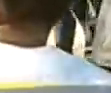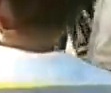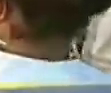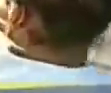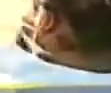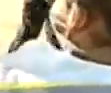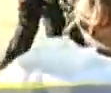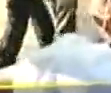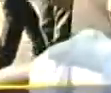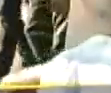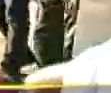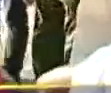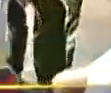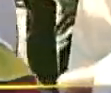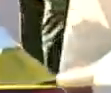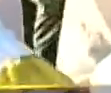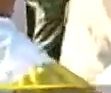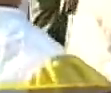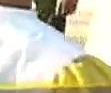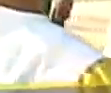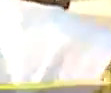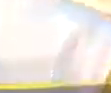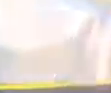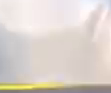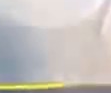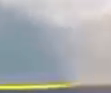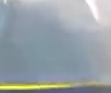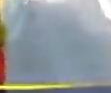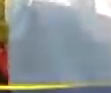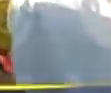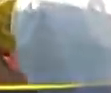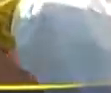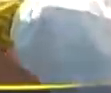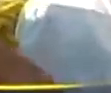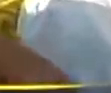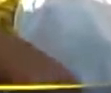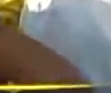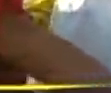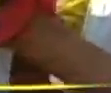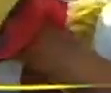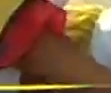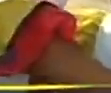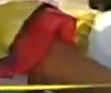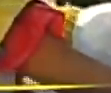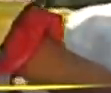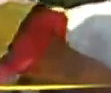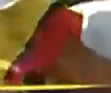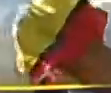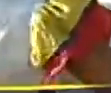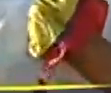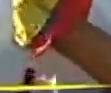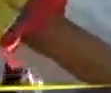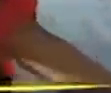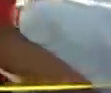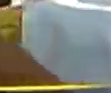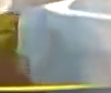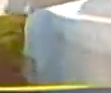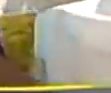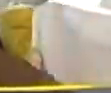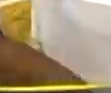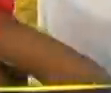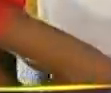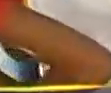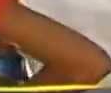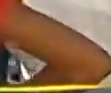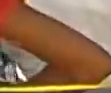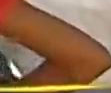la autoconstrucción como la metodología principal. Hoy nosotros vemos ese logro junto al preto. Bellísimo todo lo que